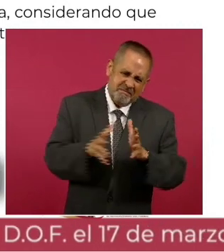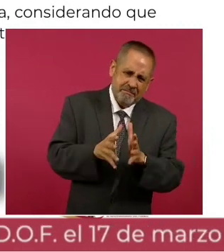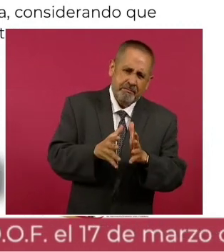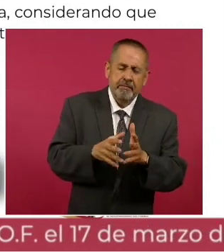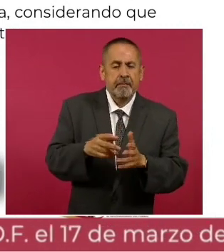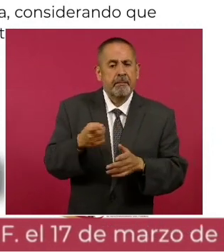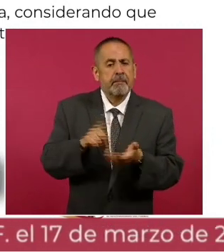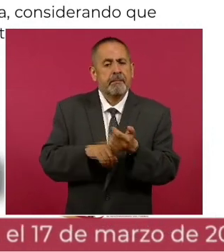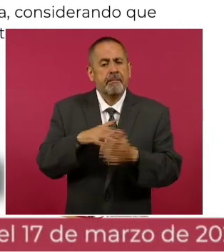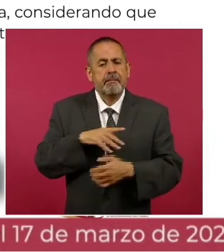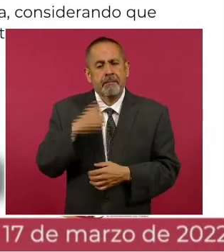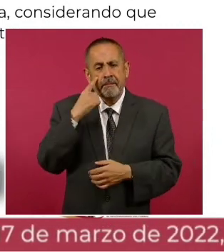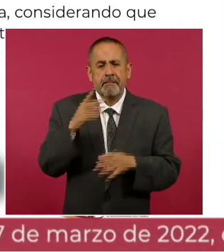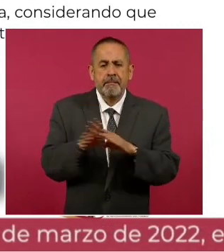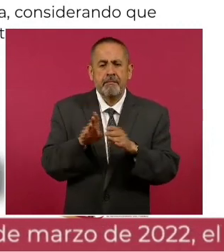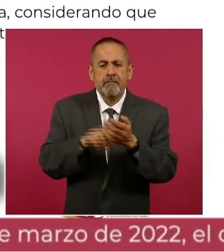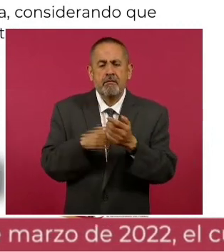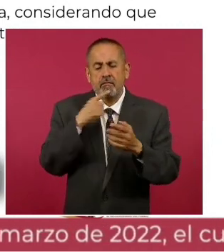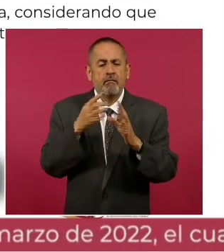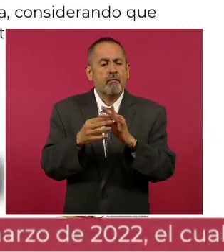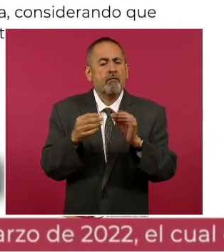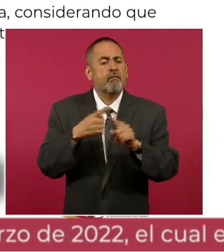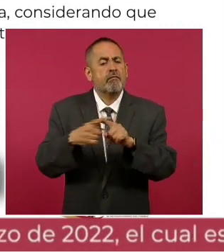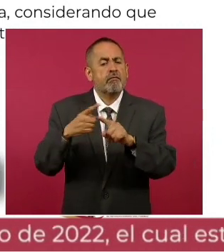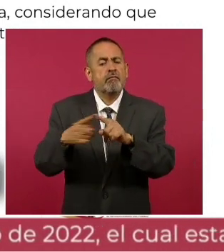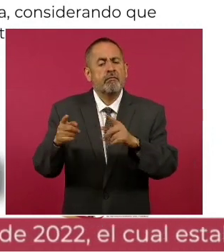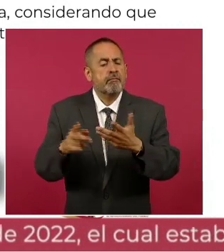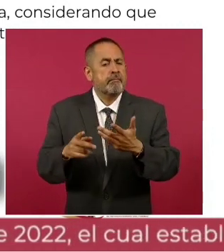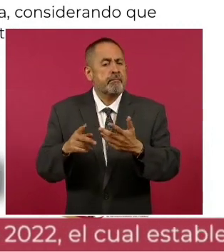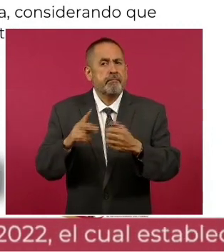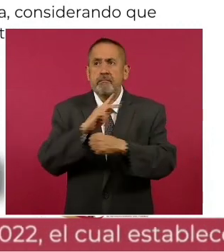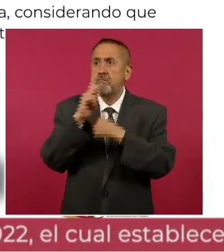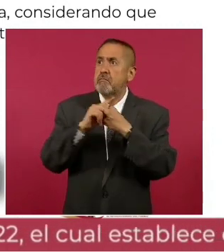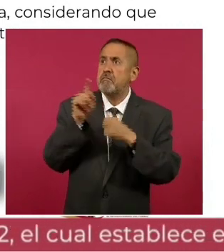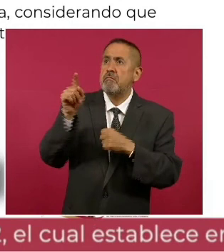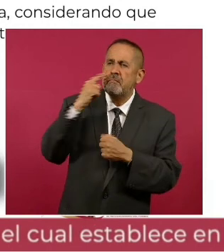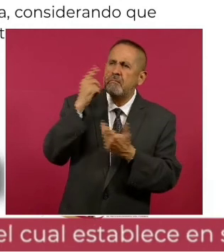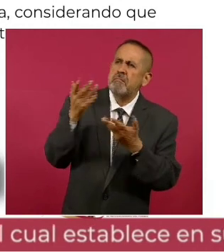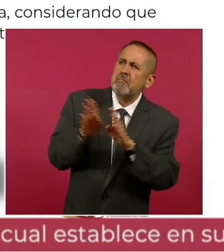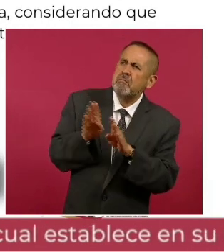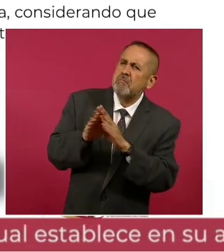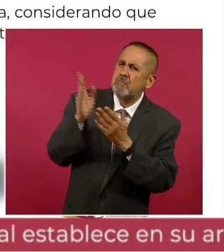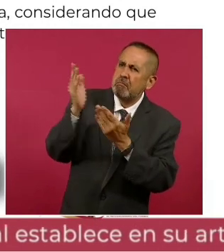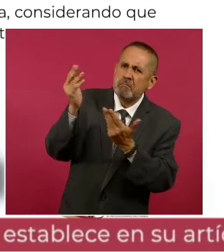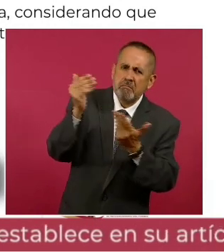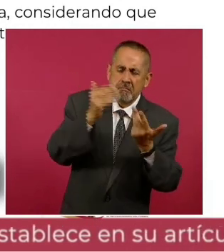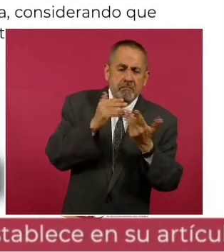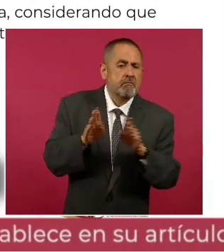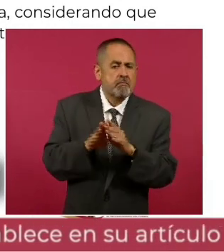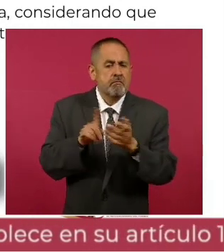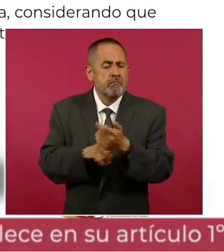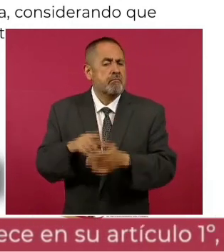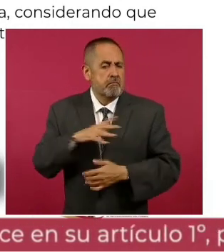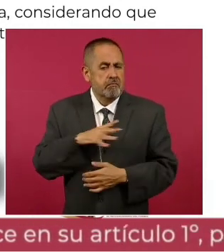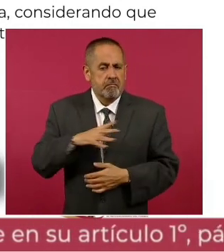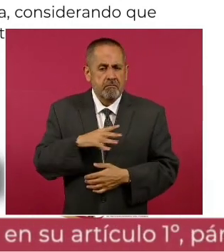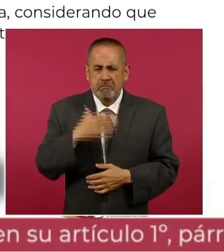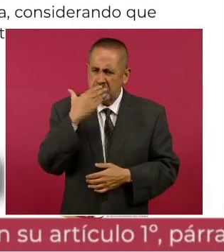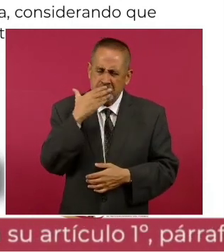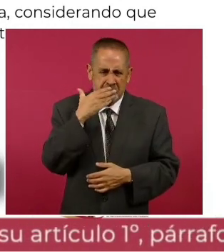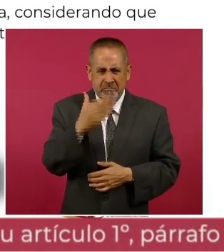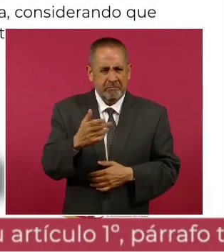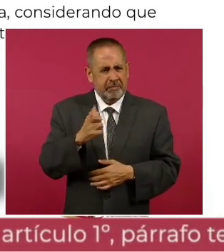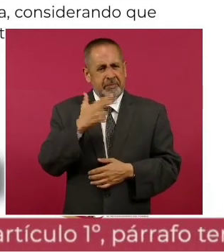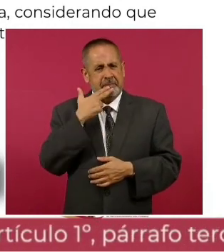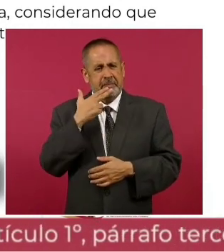experiencias se han tenido en diferentes partes del mundo y encontramos que es un método que